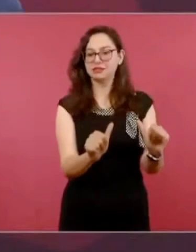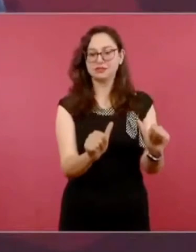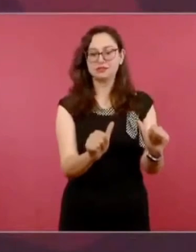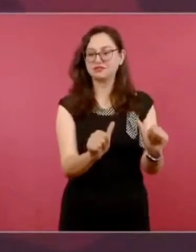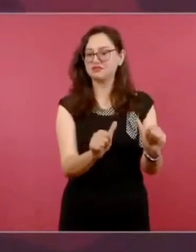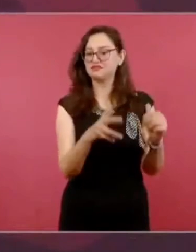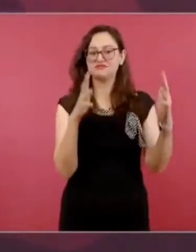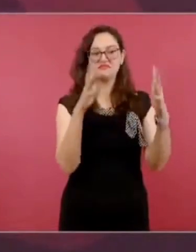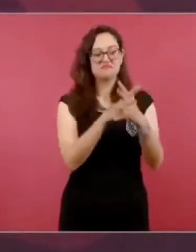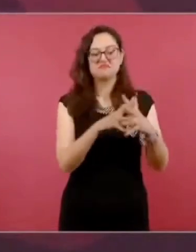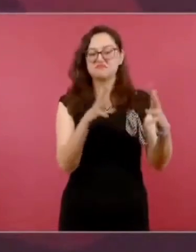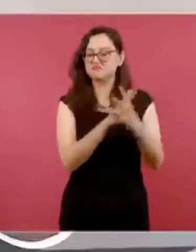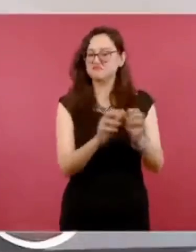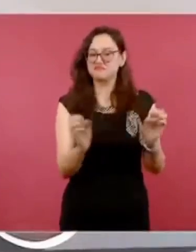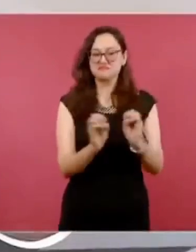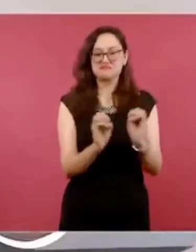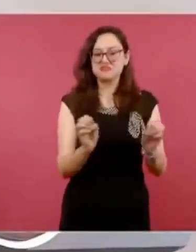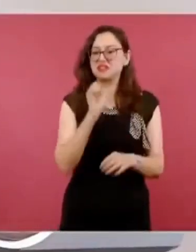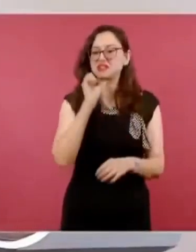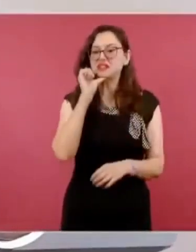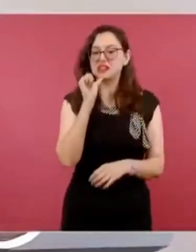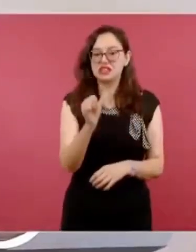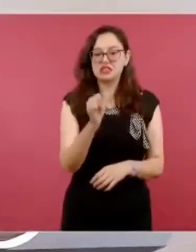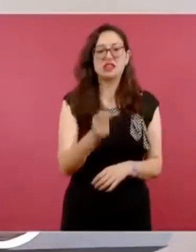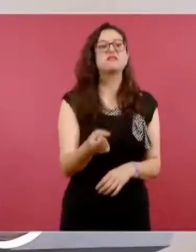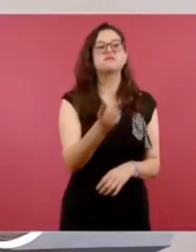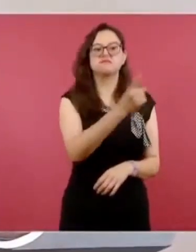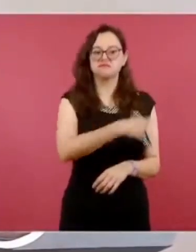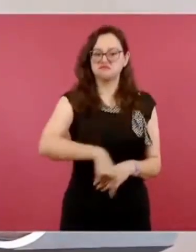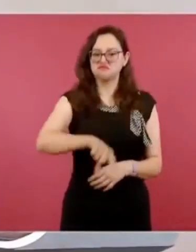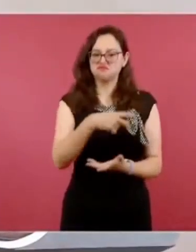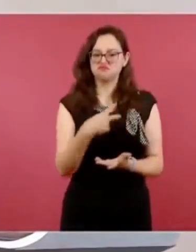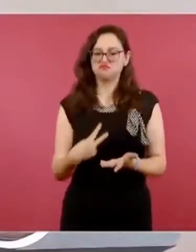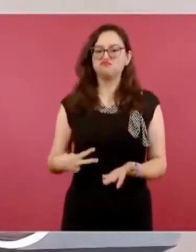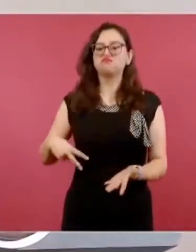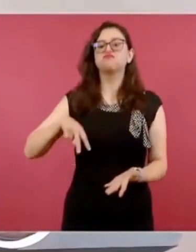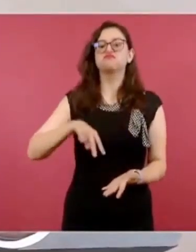que aplican como estrategia de lucha